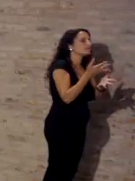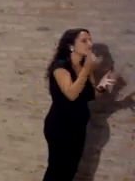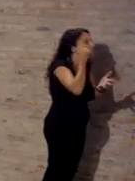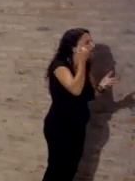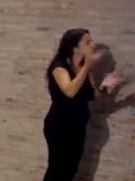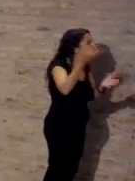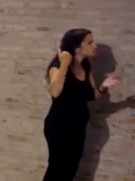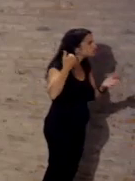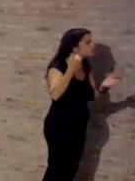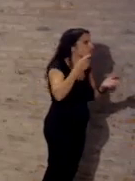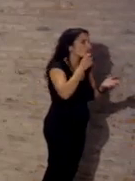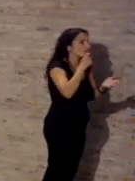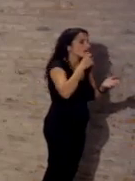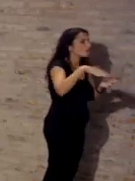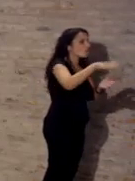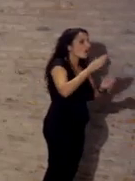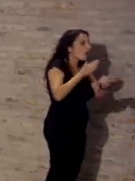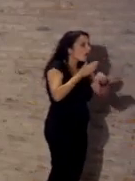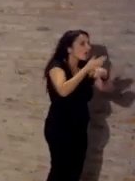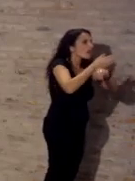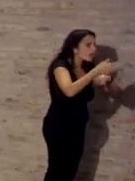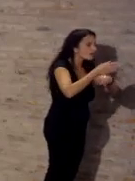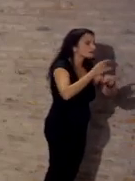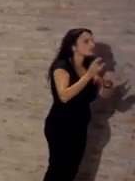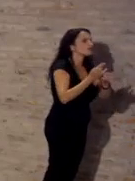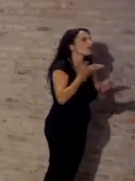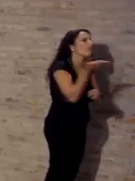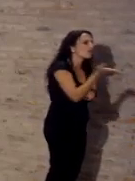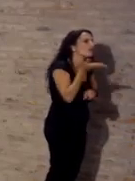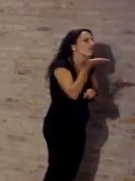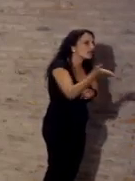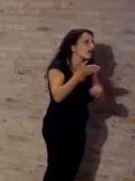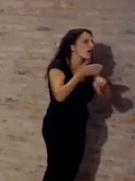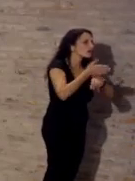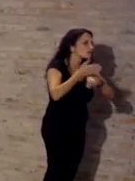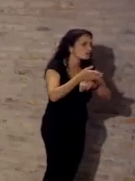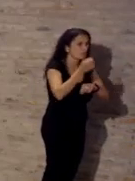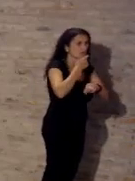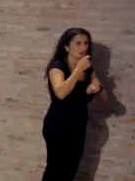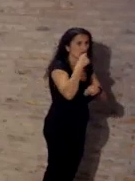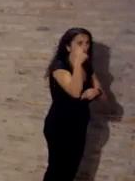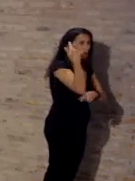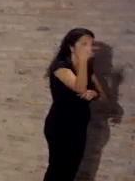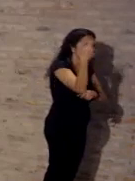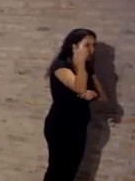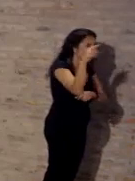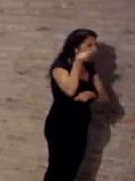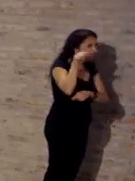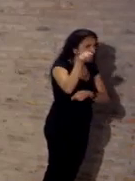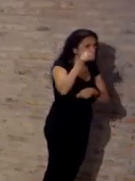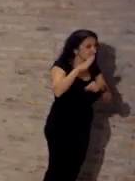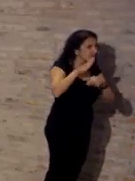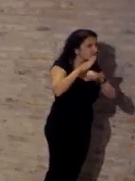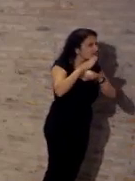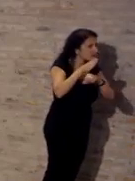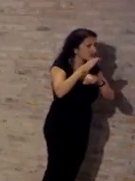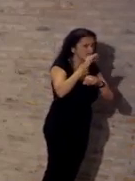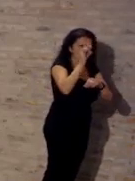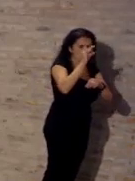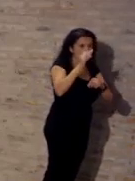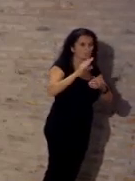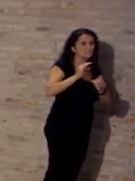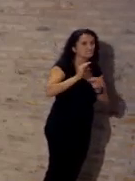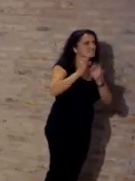para poder llegar a un lugar estar midiendo la accesibilidad para poder ir a un hotel de alojamiento nadie nos pensó nunca en un hotel de alojamiento Cómo